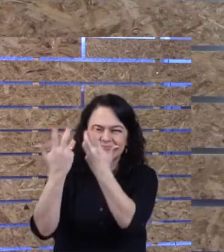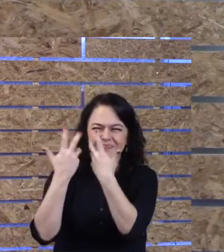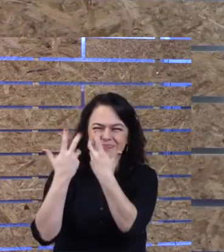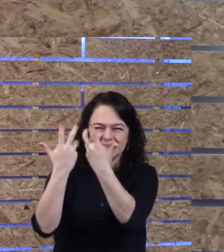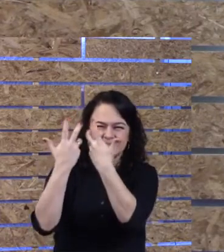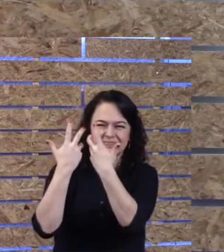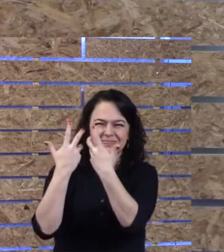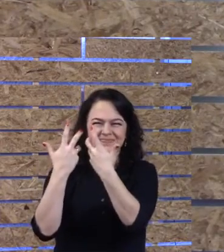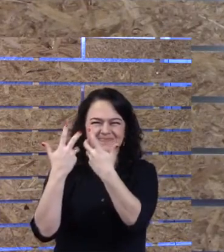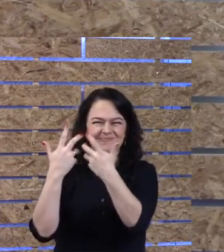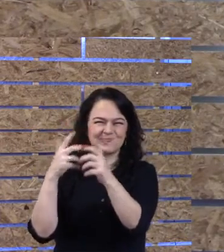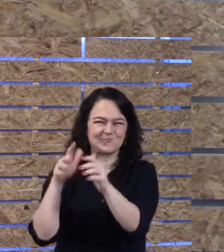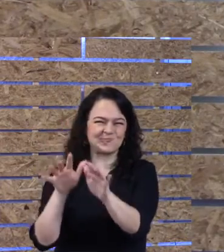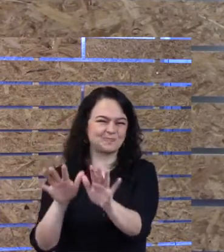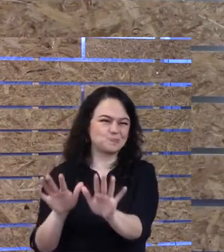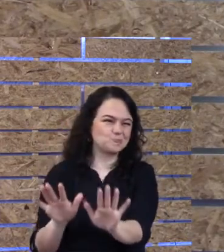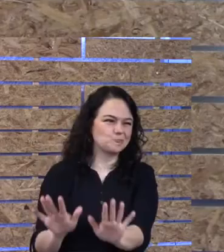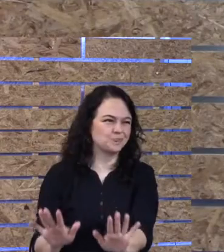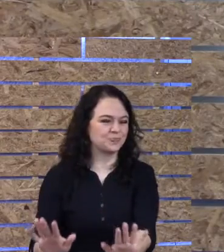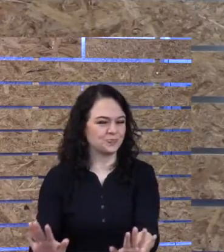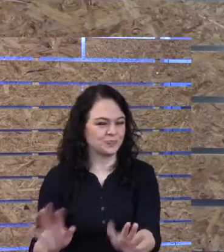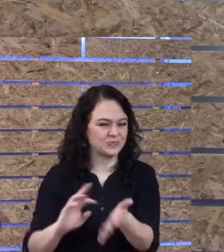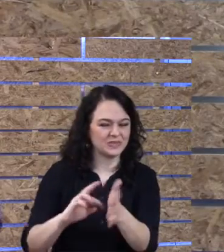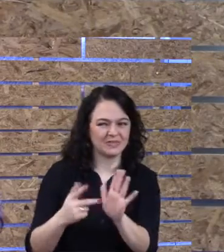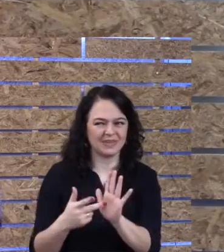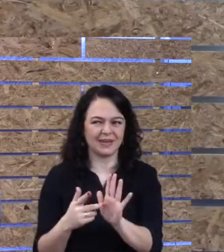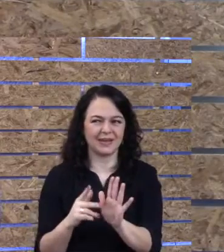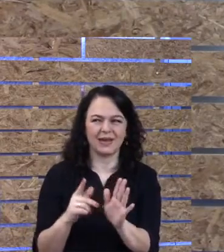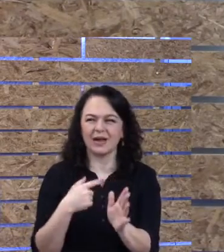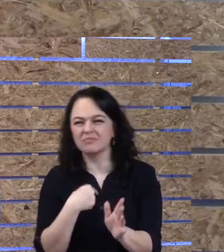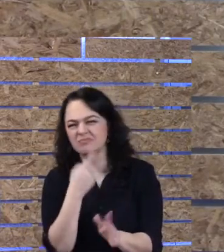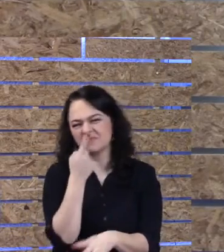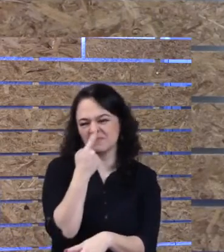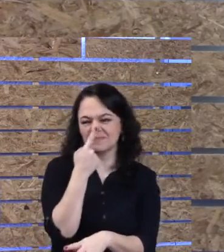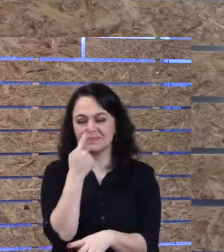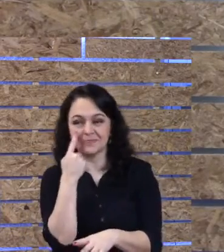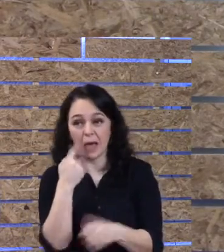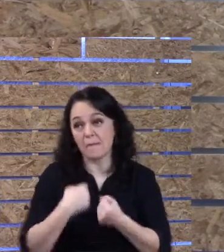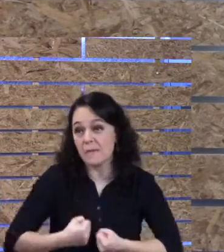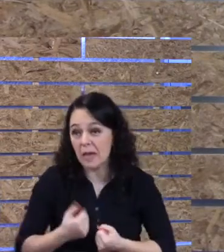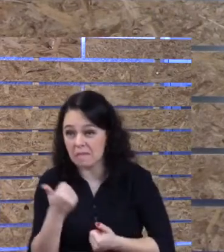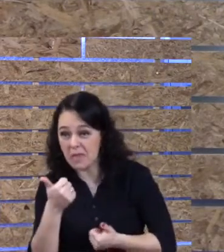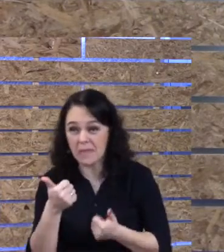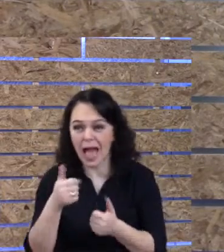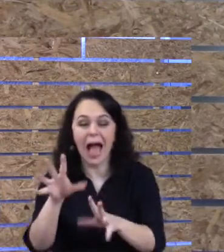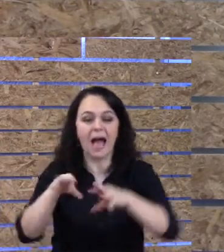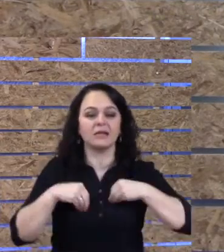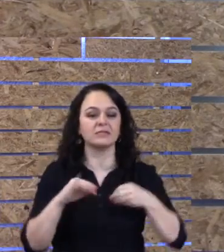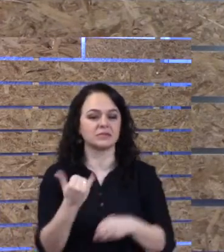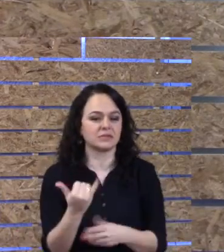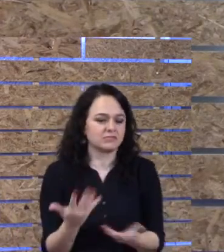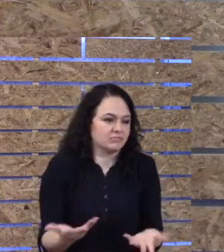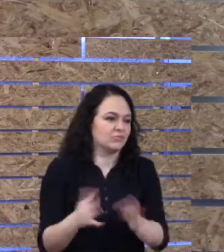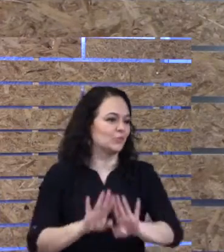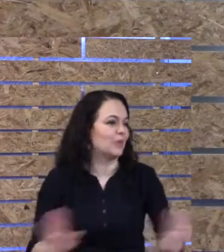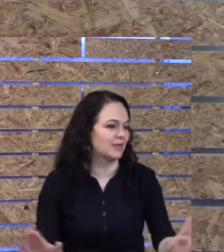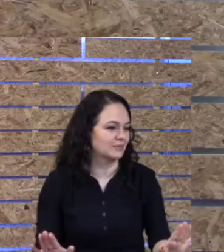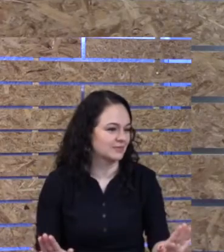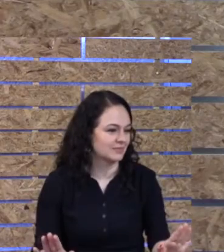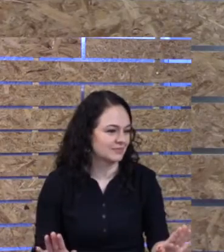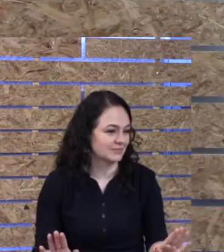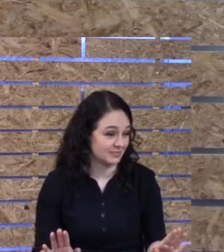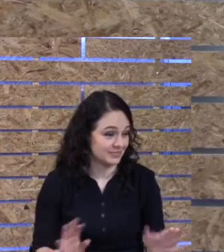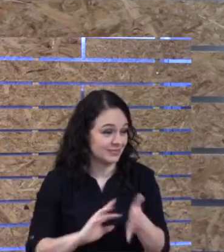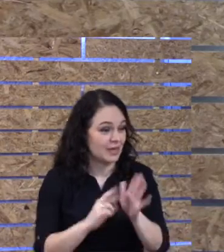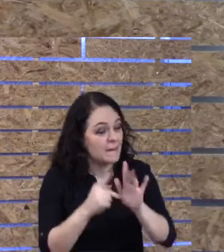como una forma refinada de entretenimiento. Cuando la palabra de Dios no